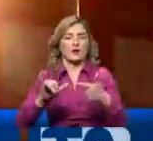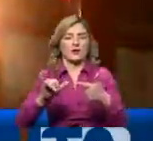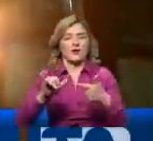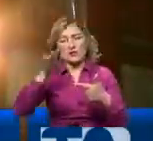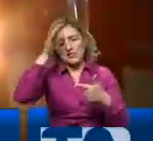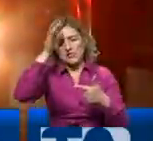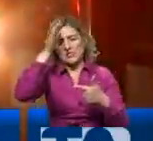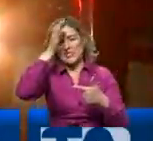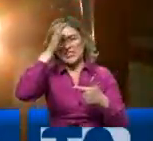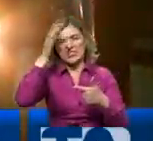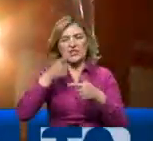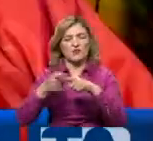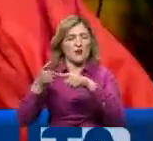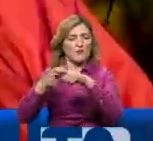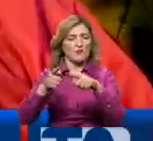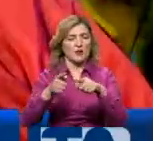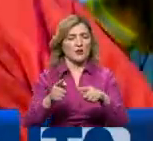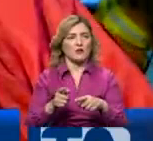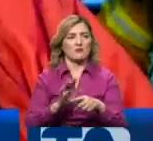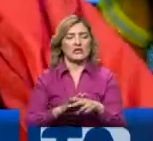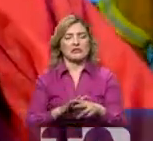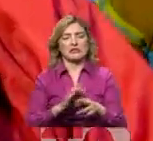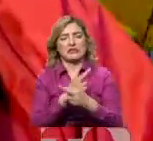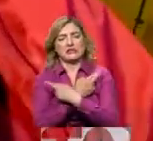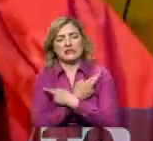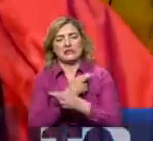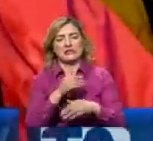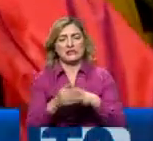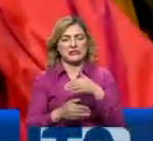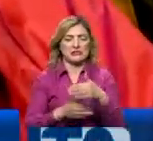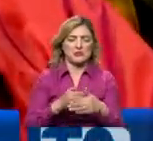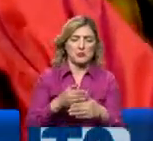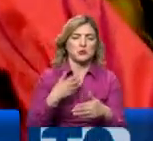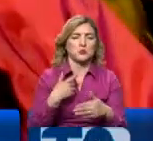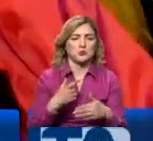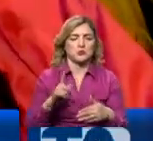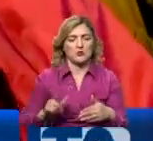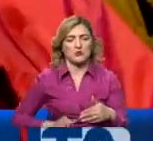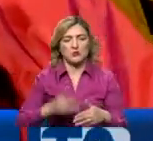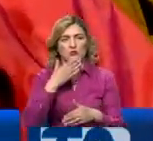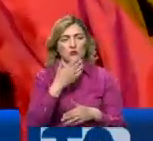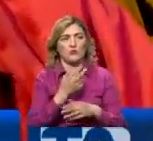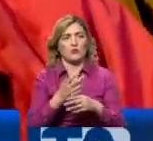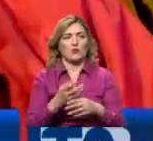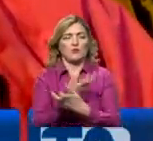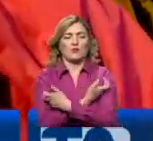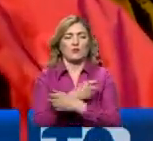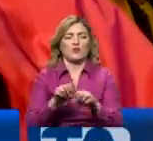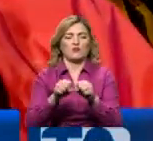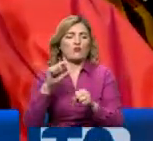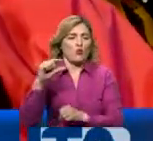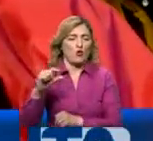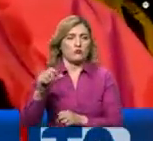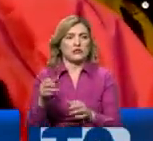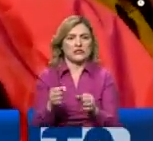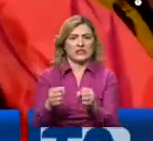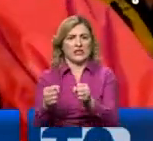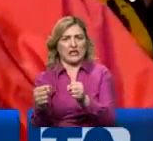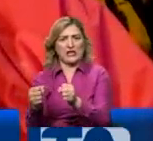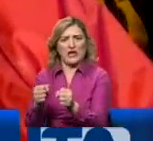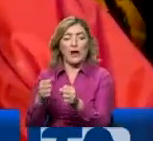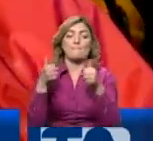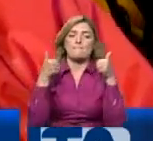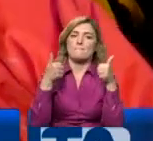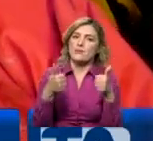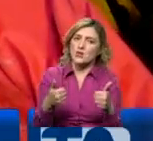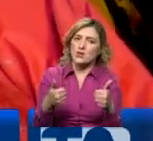diferentes centros de salud en recuperación. Fracturas muy pocas, supo maniobrar muy bien el piloto